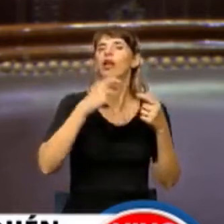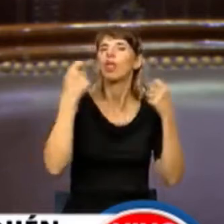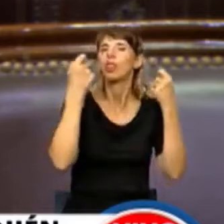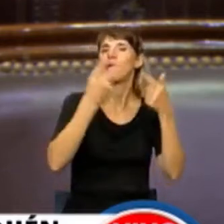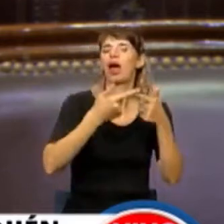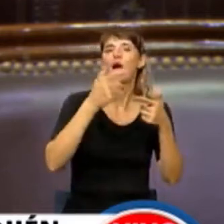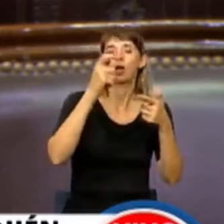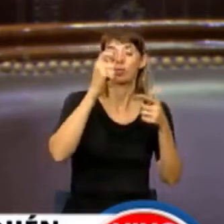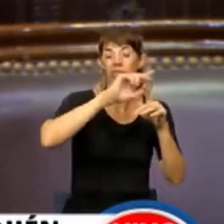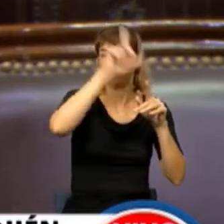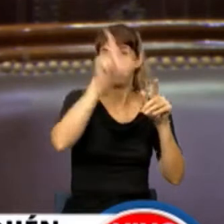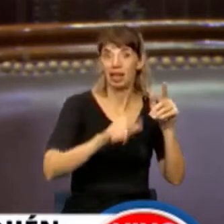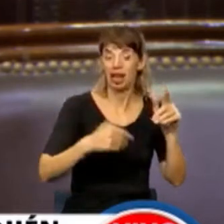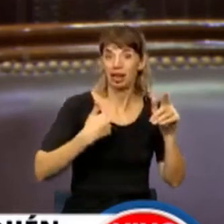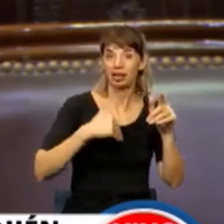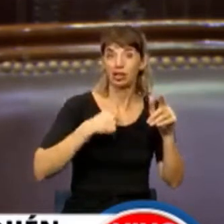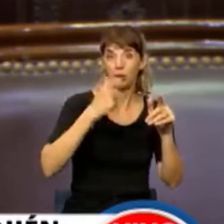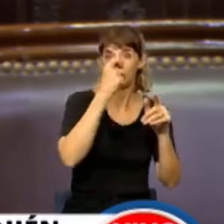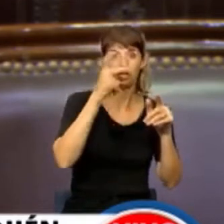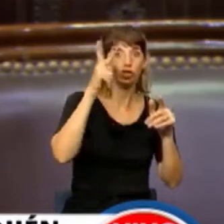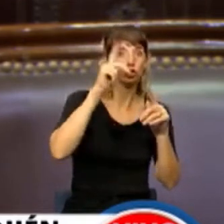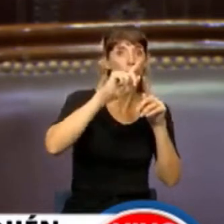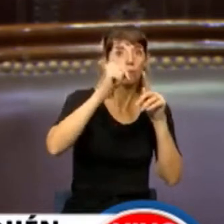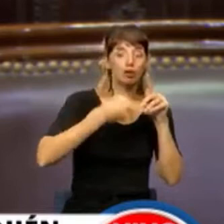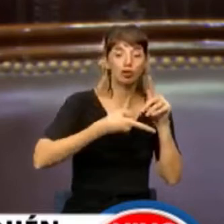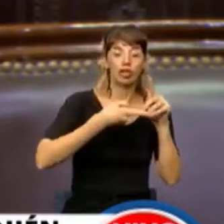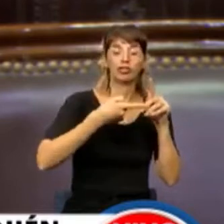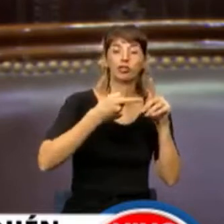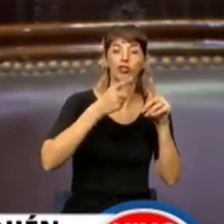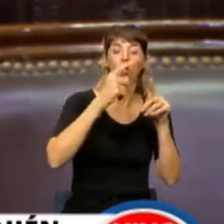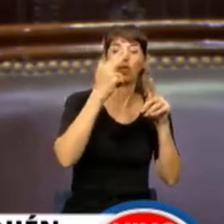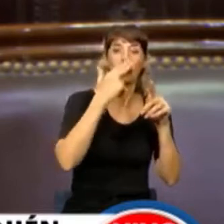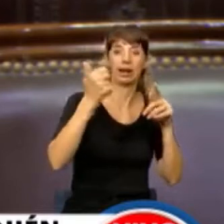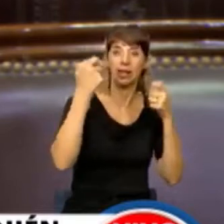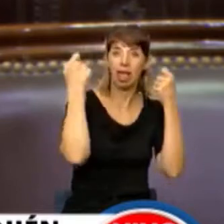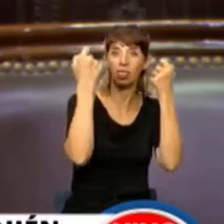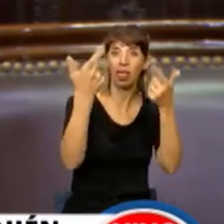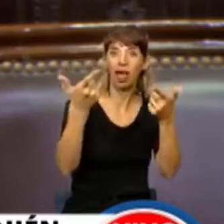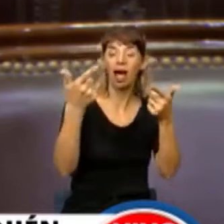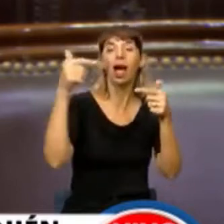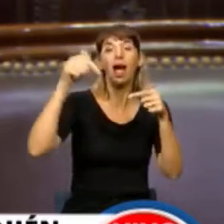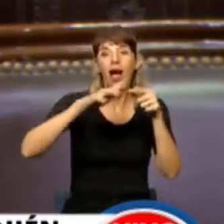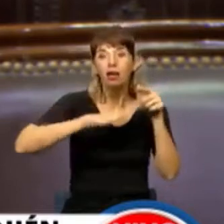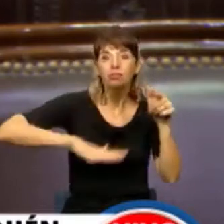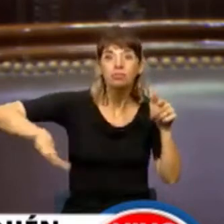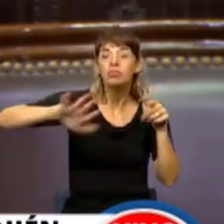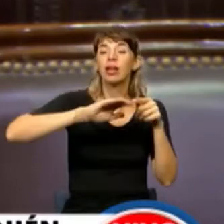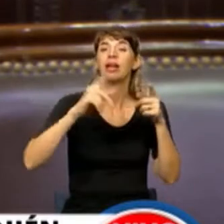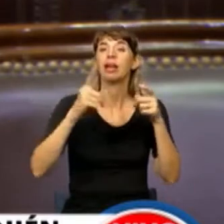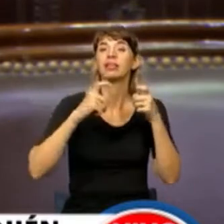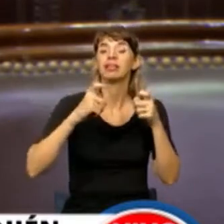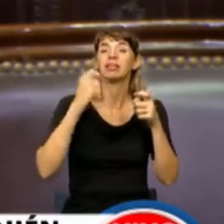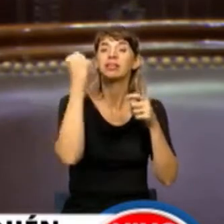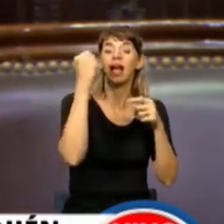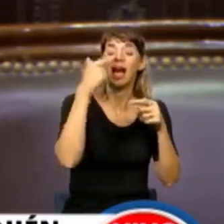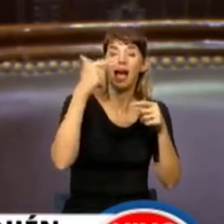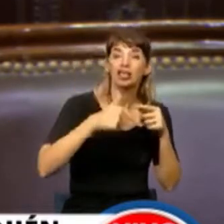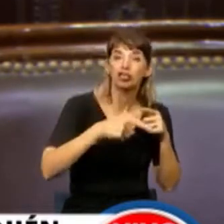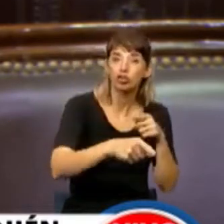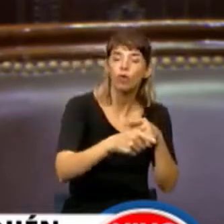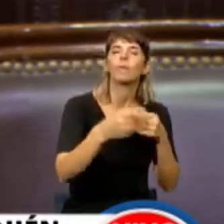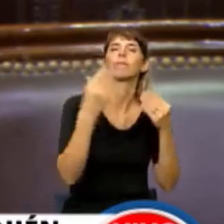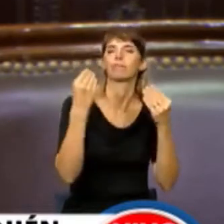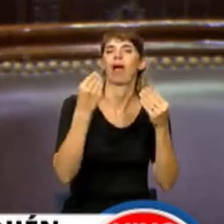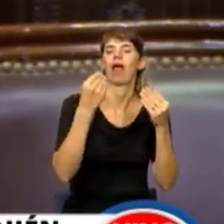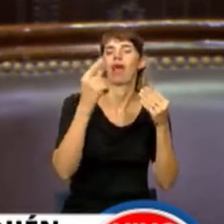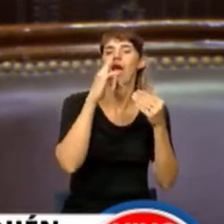de energía del país, Villa La Angostura hoy se tiene que abastecer a través de gasoil para poder tener energía